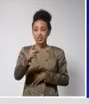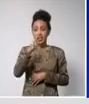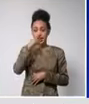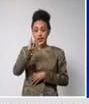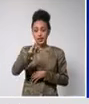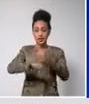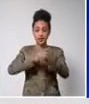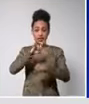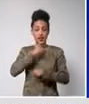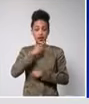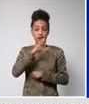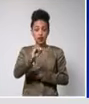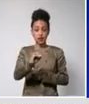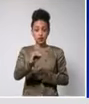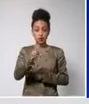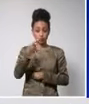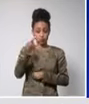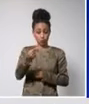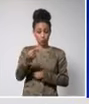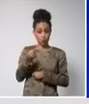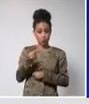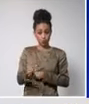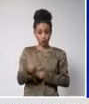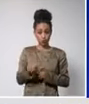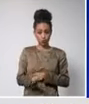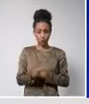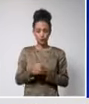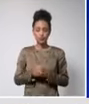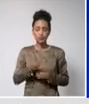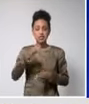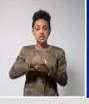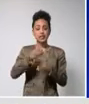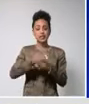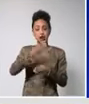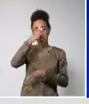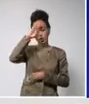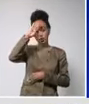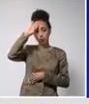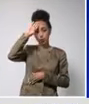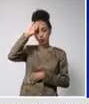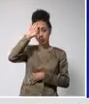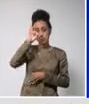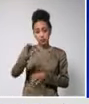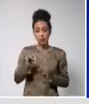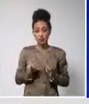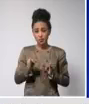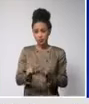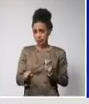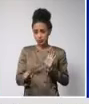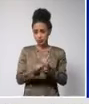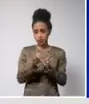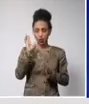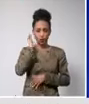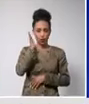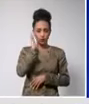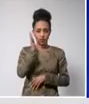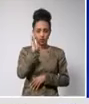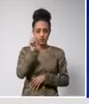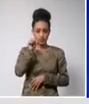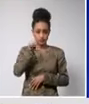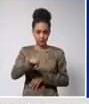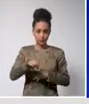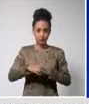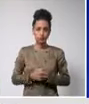cada uno. Santiago, como yo dije al inicio de la conferencia, con ocupación,